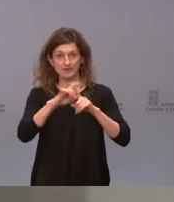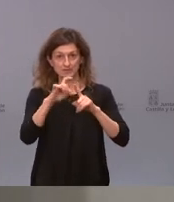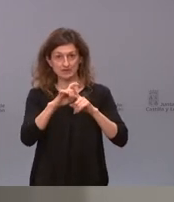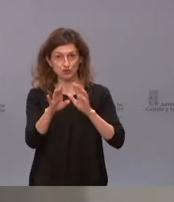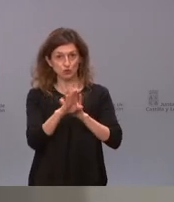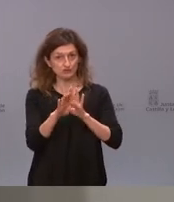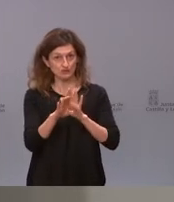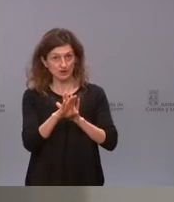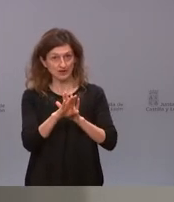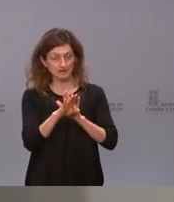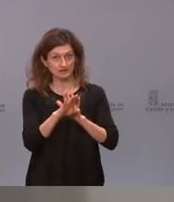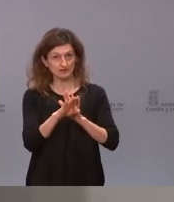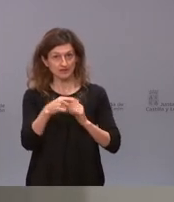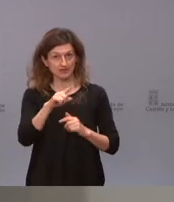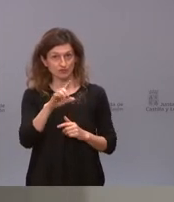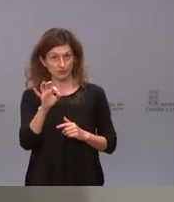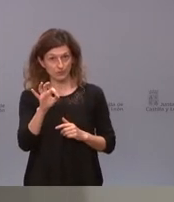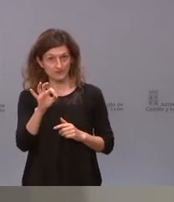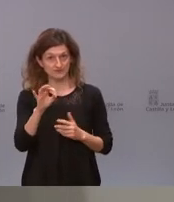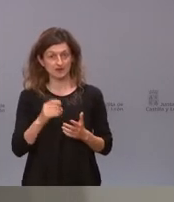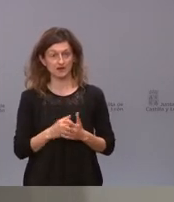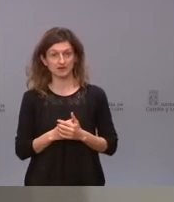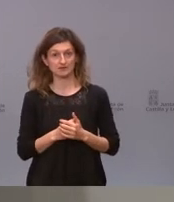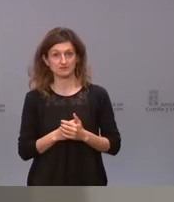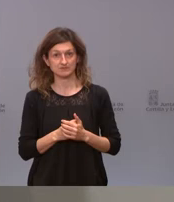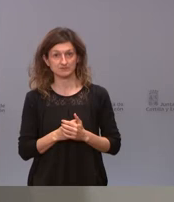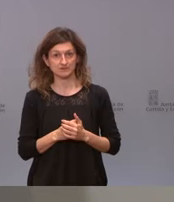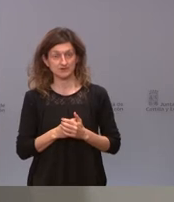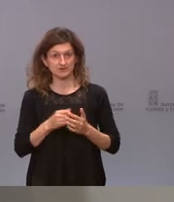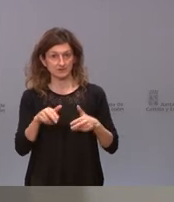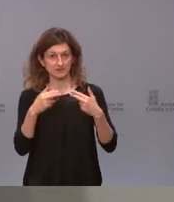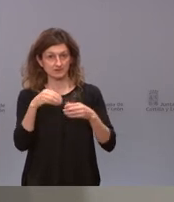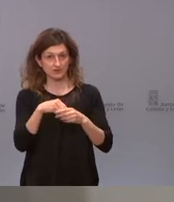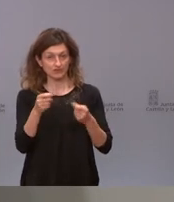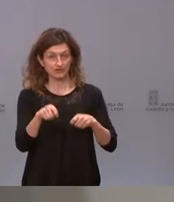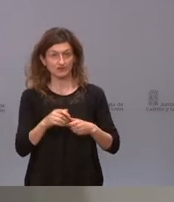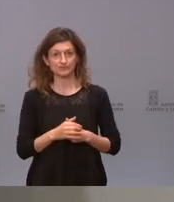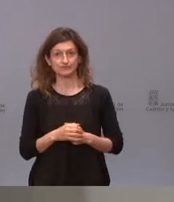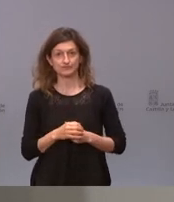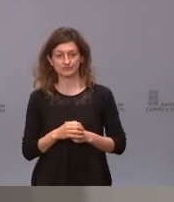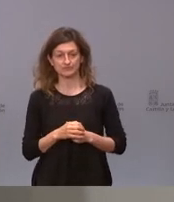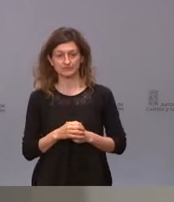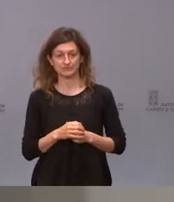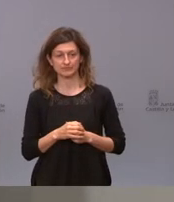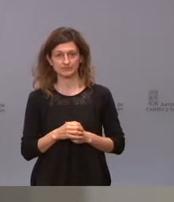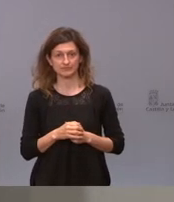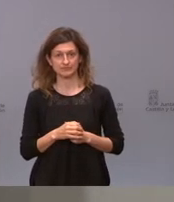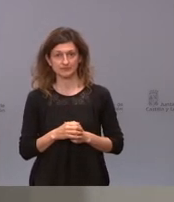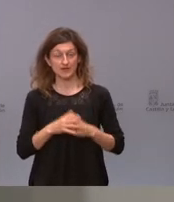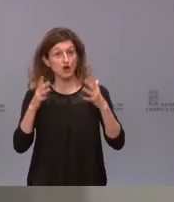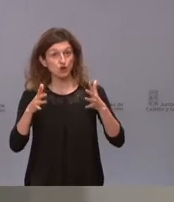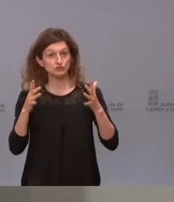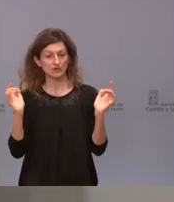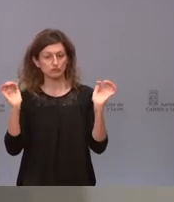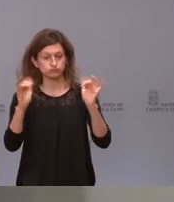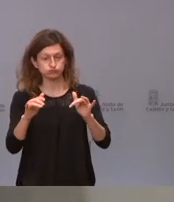manteniendo el criterio que se aprobó en el consejo interterritorial de cerrar el integrado saber el consejo interterritorial mantiene ese criterio